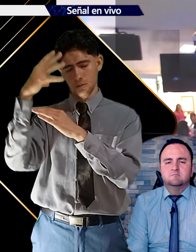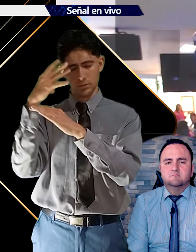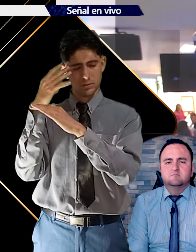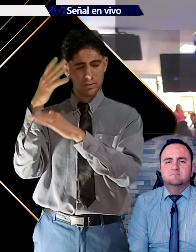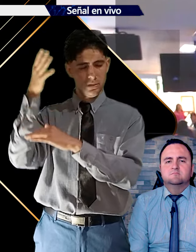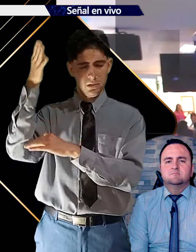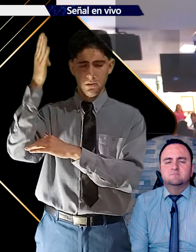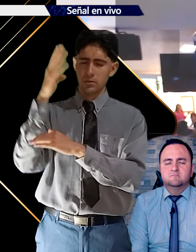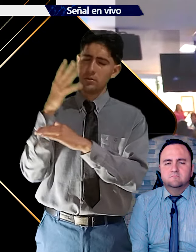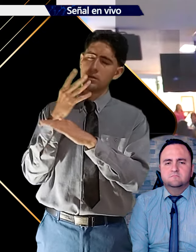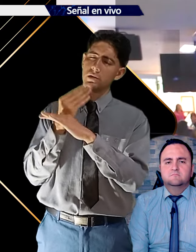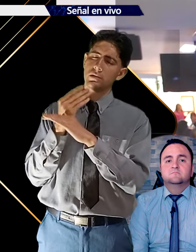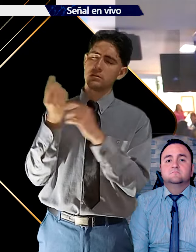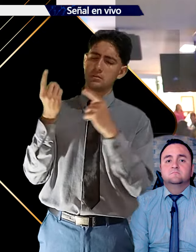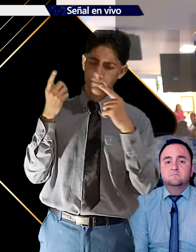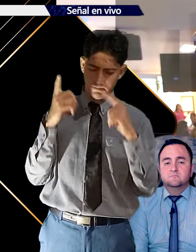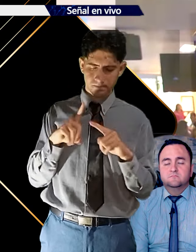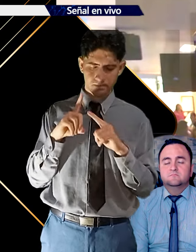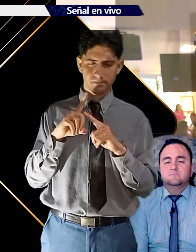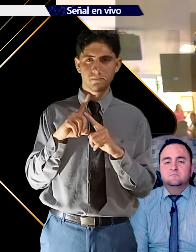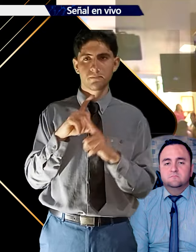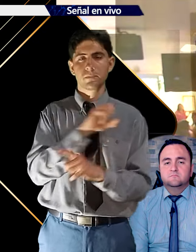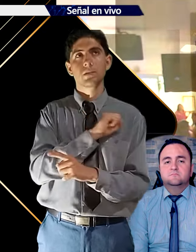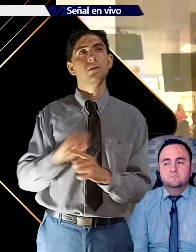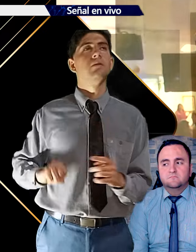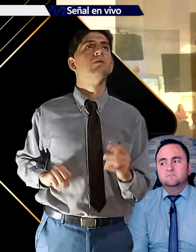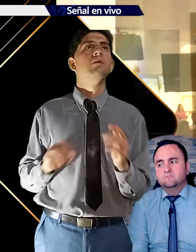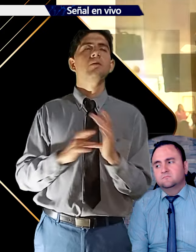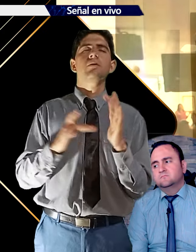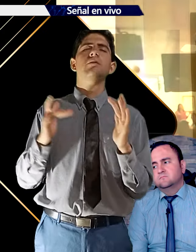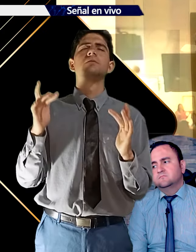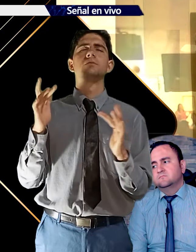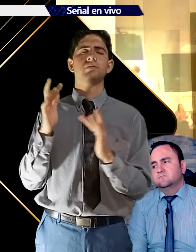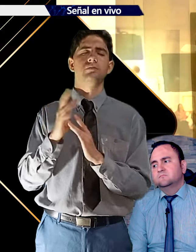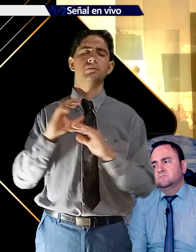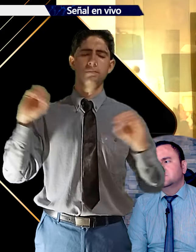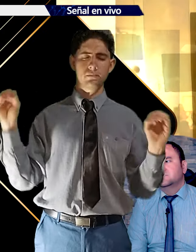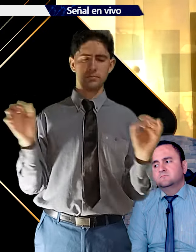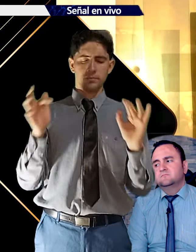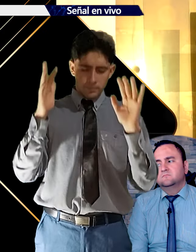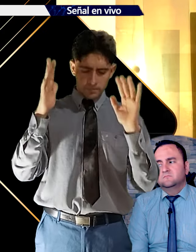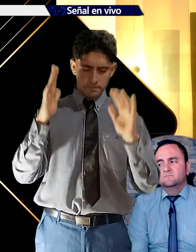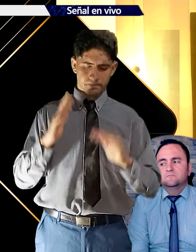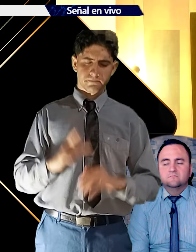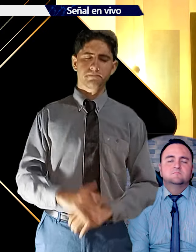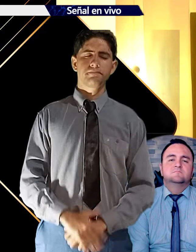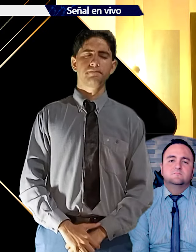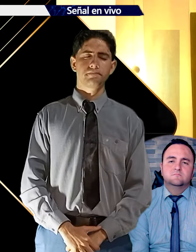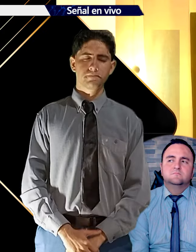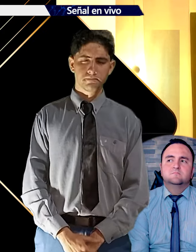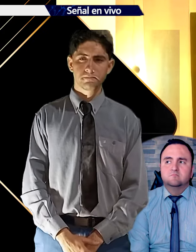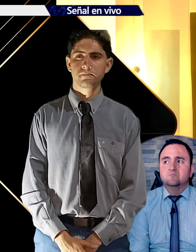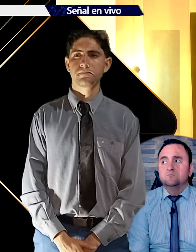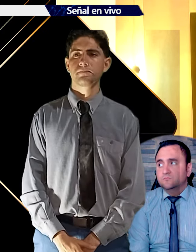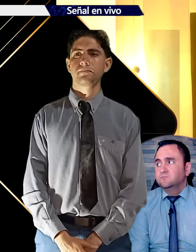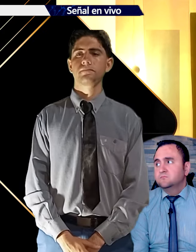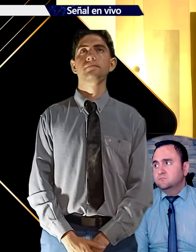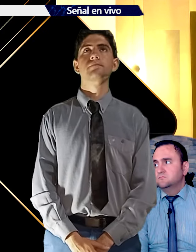padres, sé fiel a tus hijos, sé fiel a la iglesia. Bendito Dios y Padre Celestial, Dios